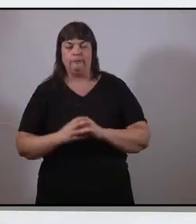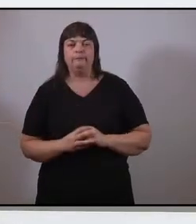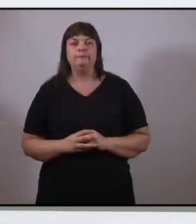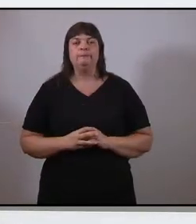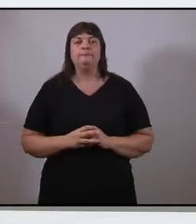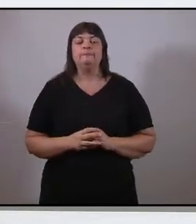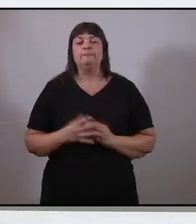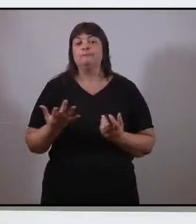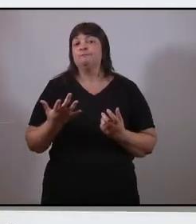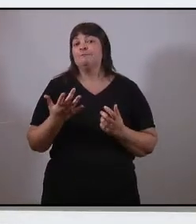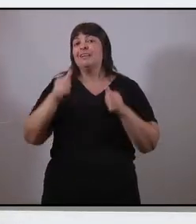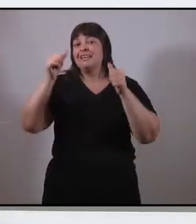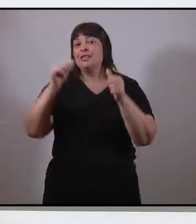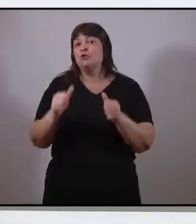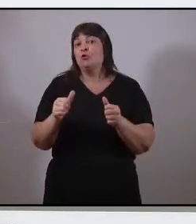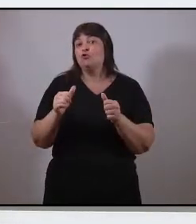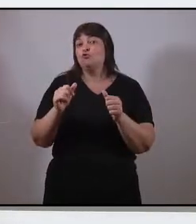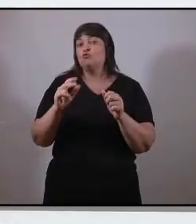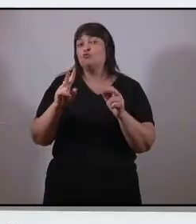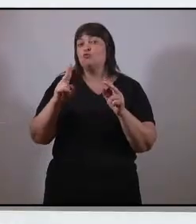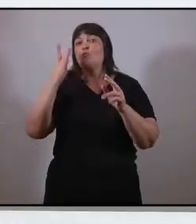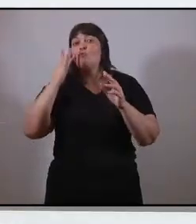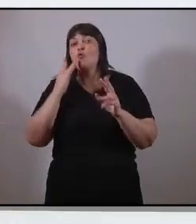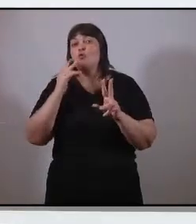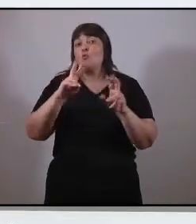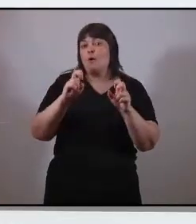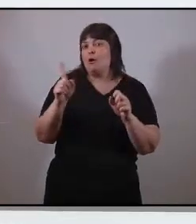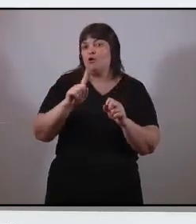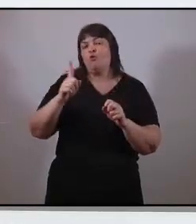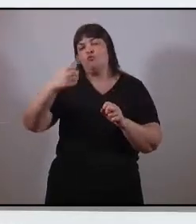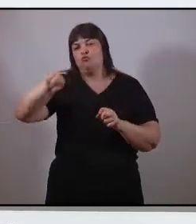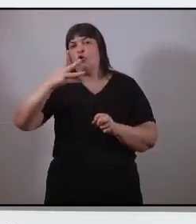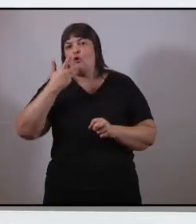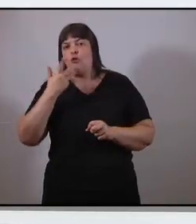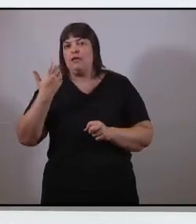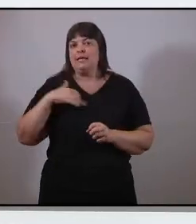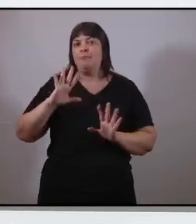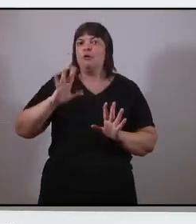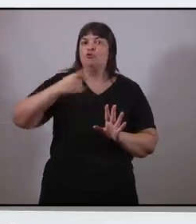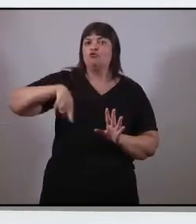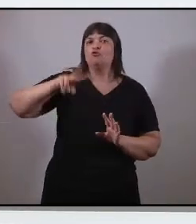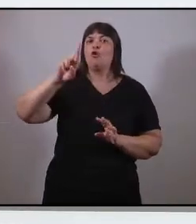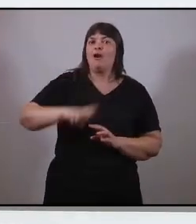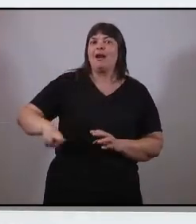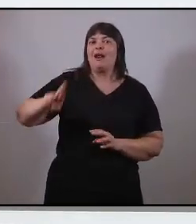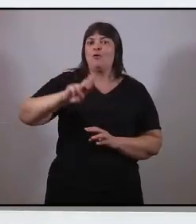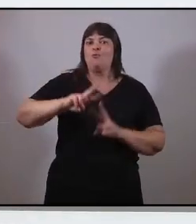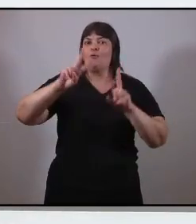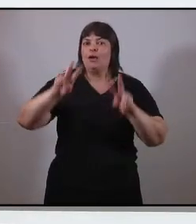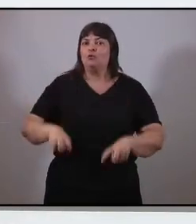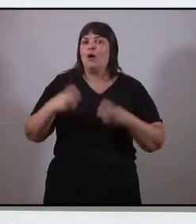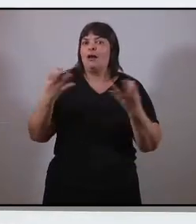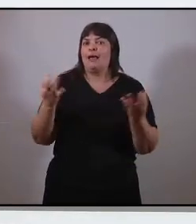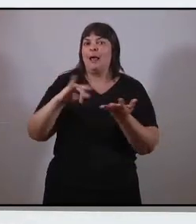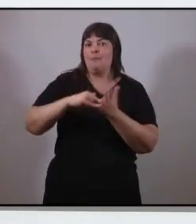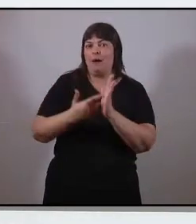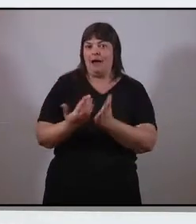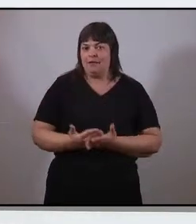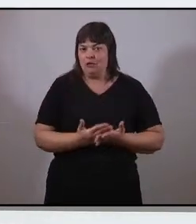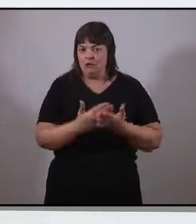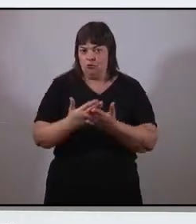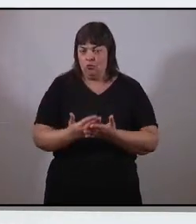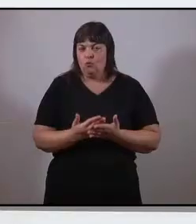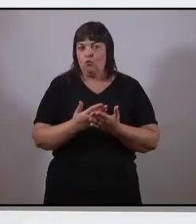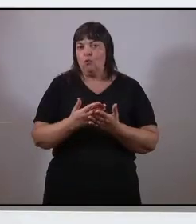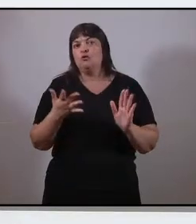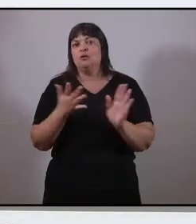No son titulaciones completamente nuevas, ya las conocen, lo que hacemos es renovar los planes de estudios que incorporan